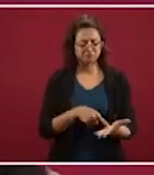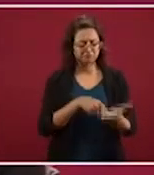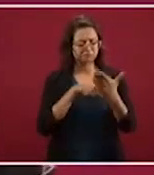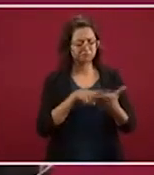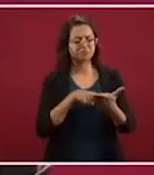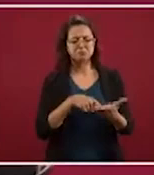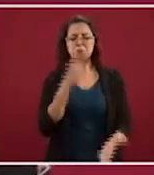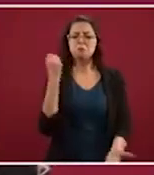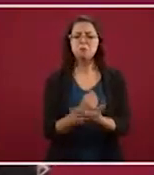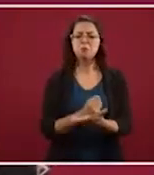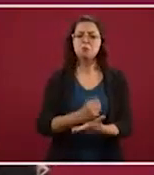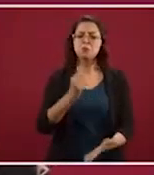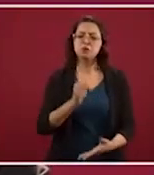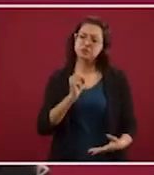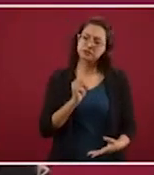aprobaron